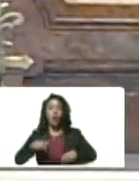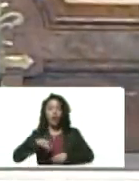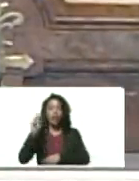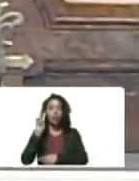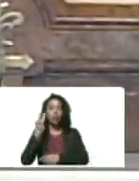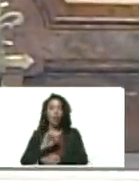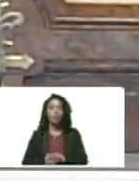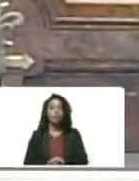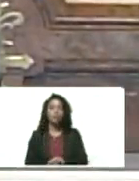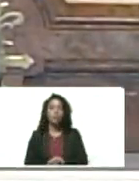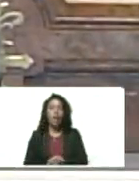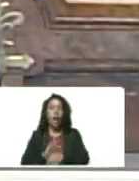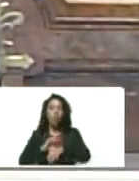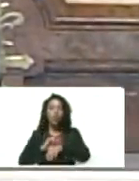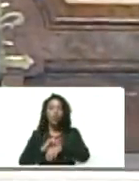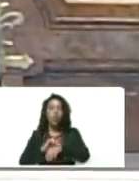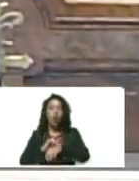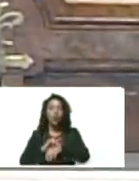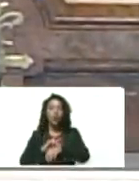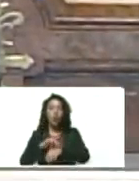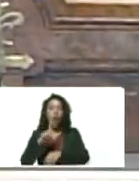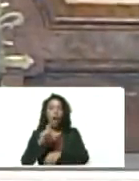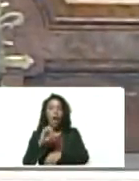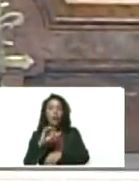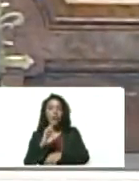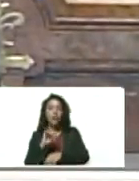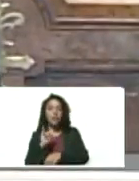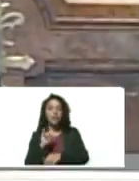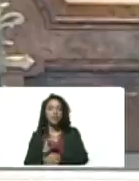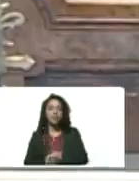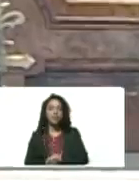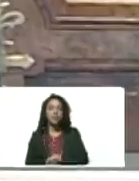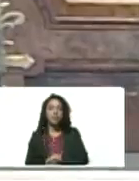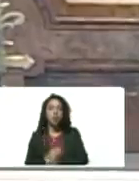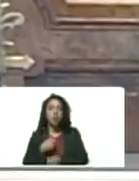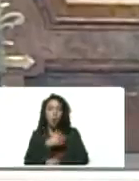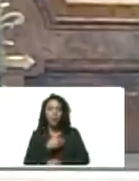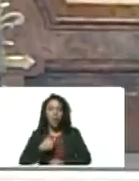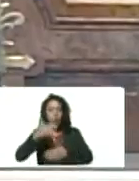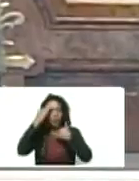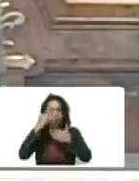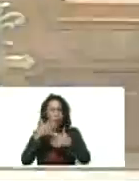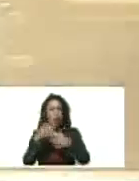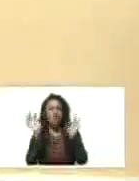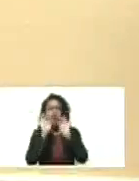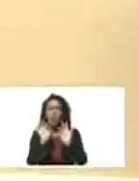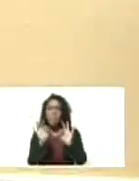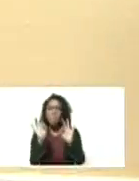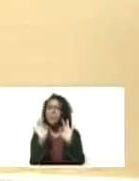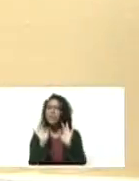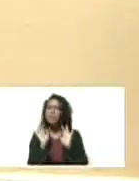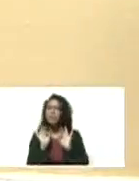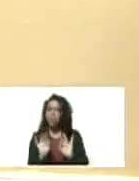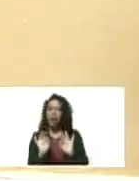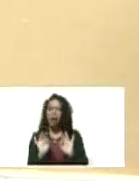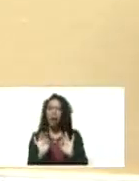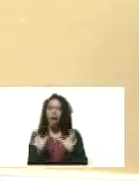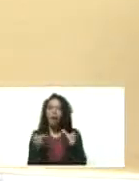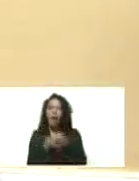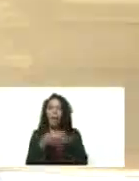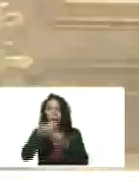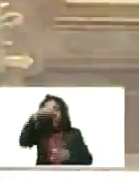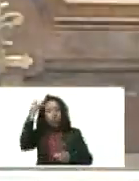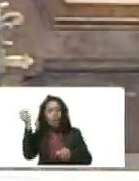el doctor larry davoe quiero saludar de manera muy especial al equipo de